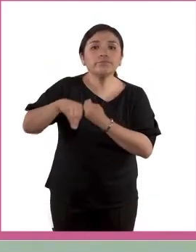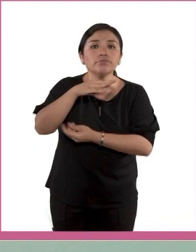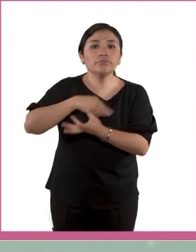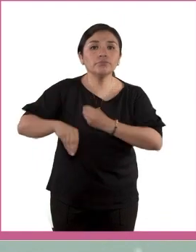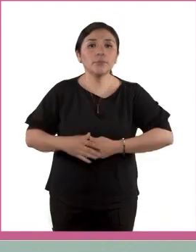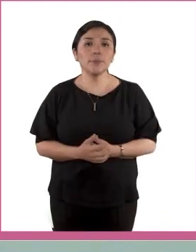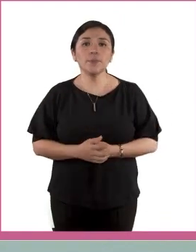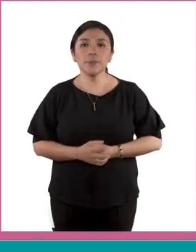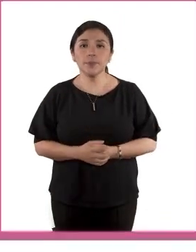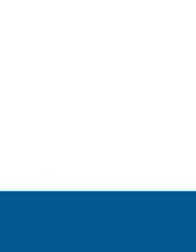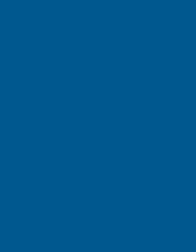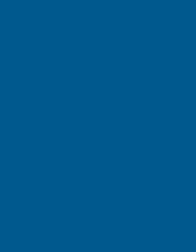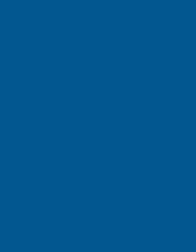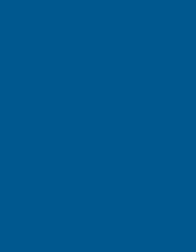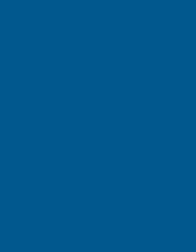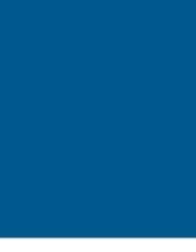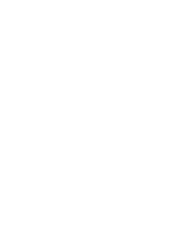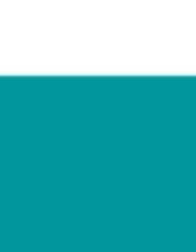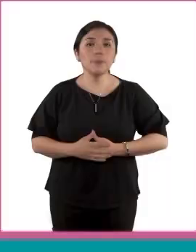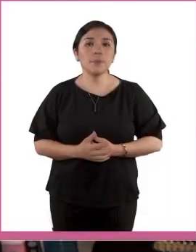para ayudar a su familia.